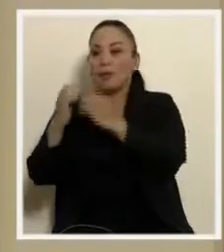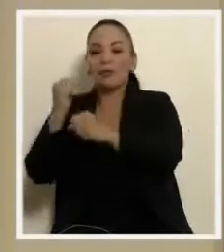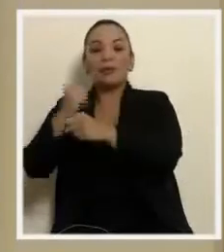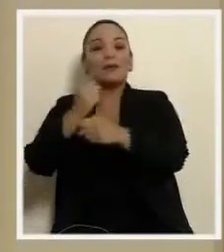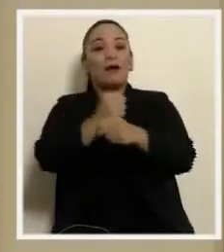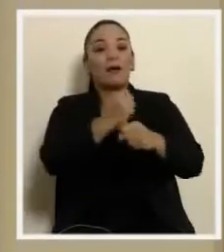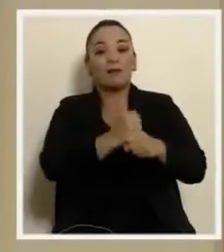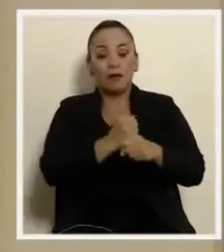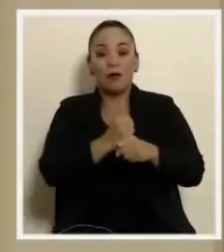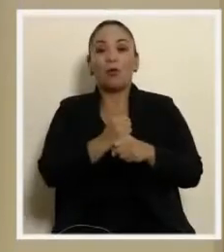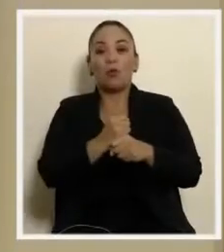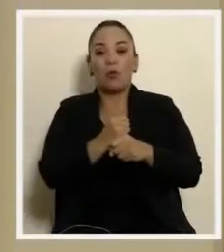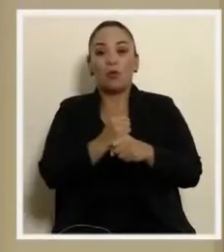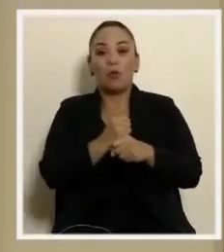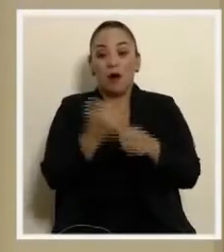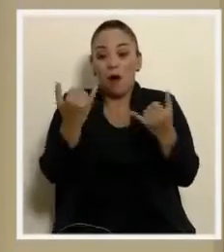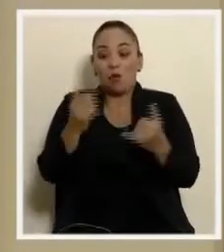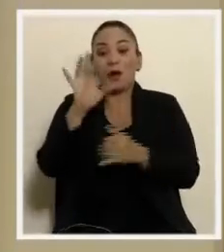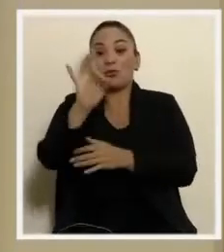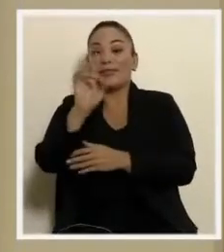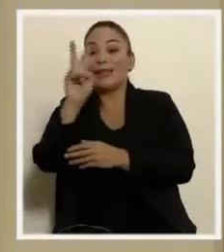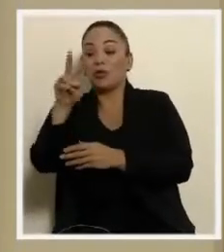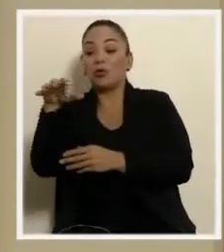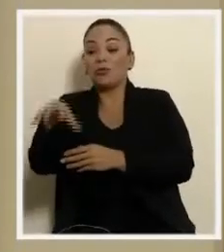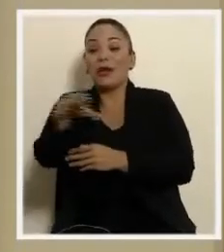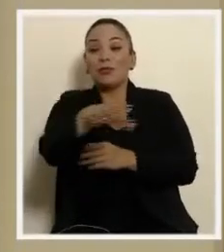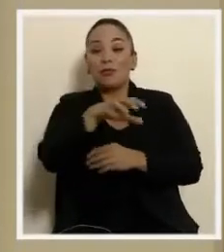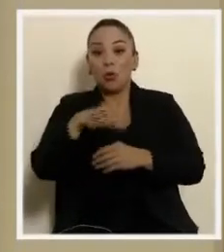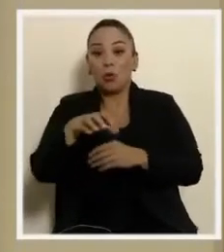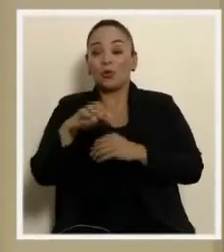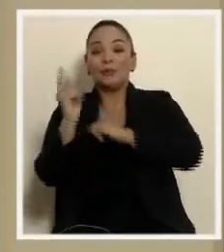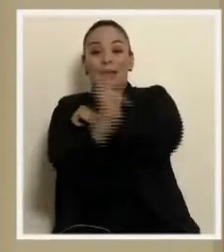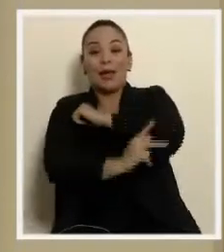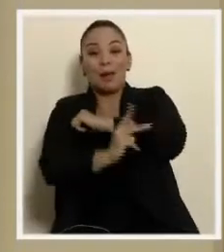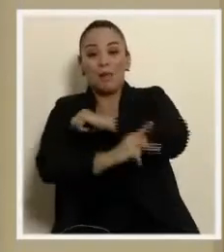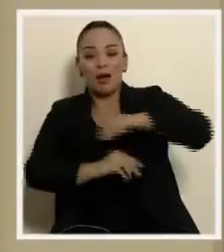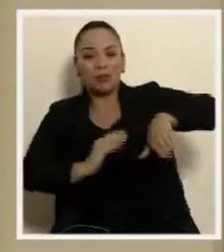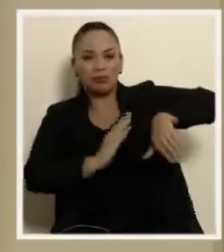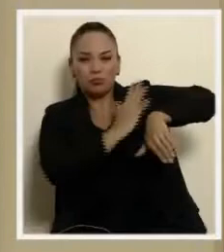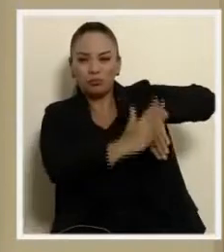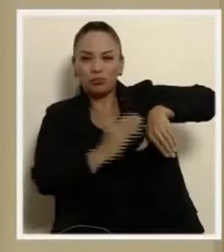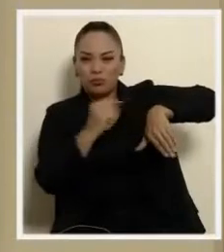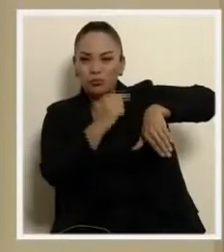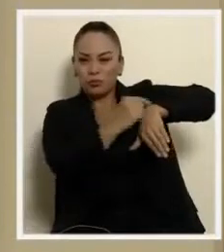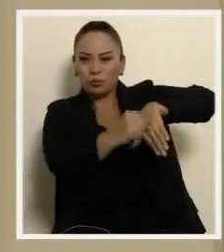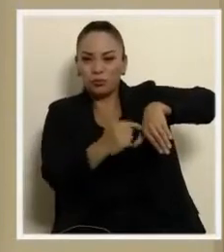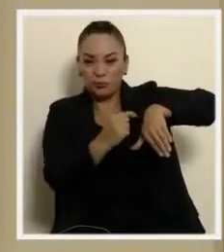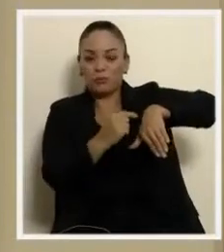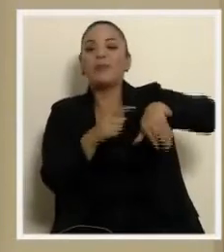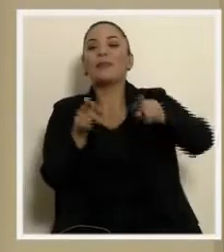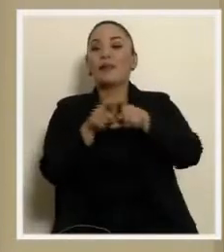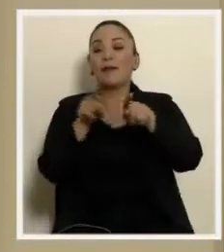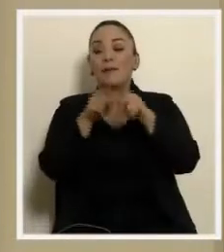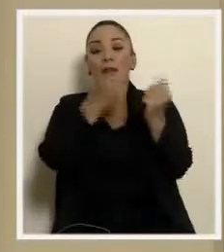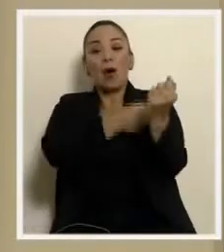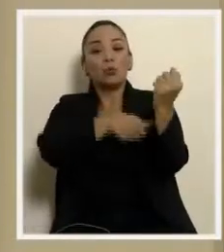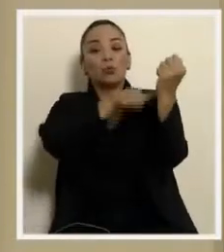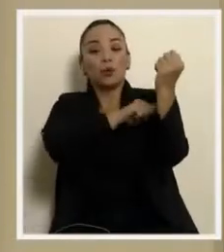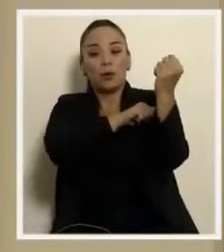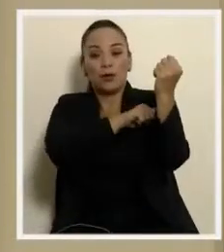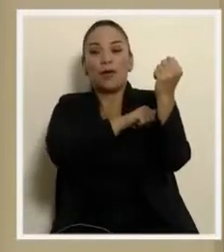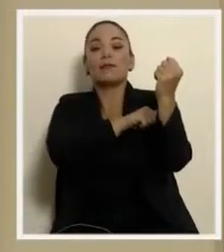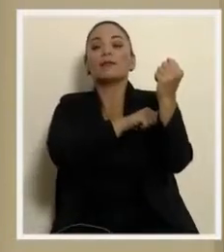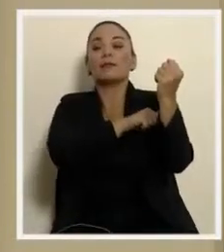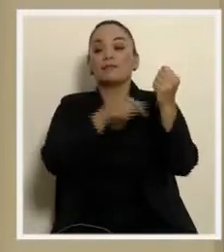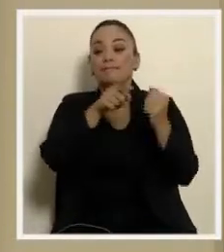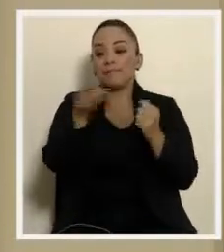están en los 82 cantones del país, y también de las autoridades del